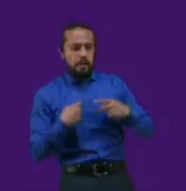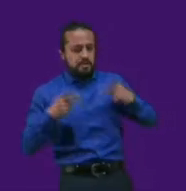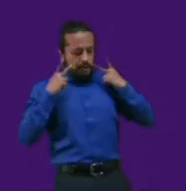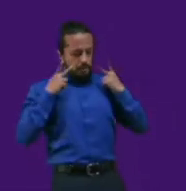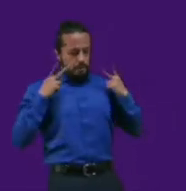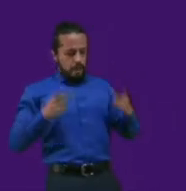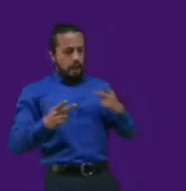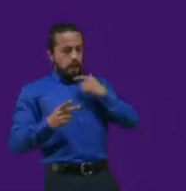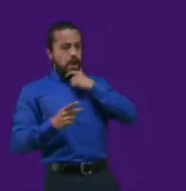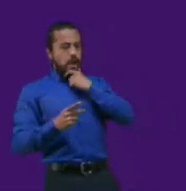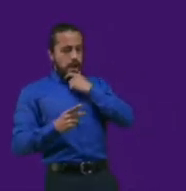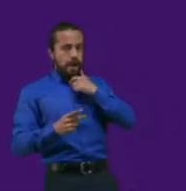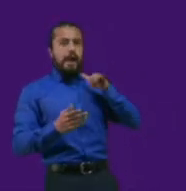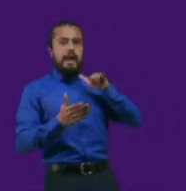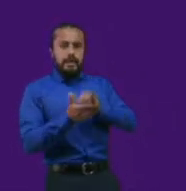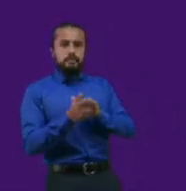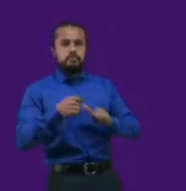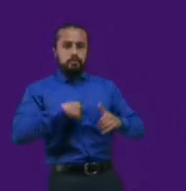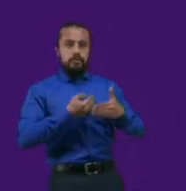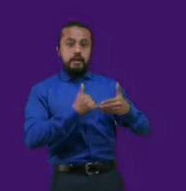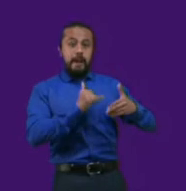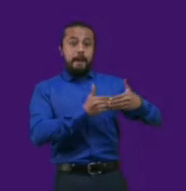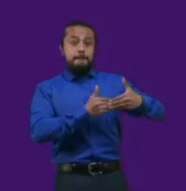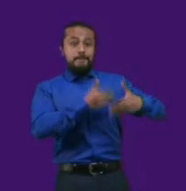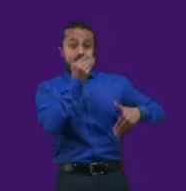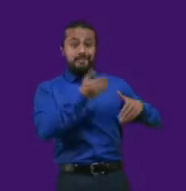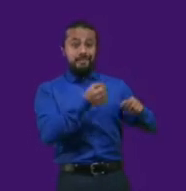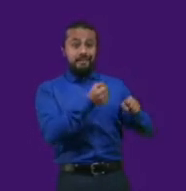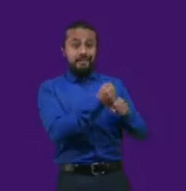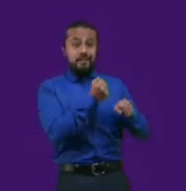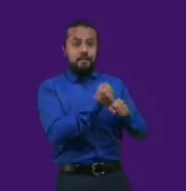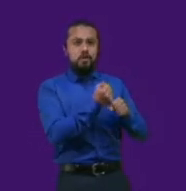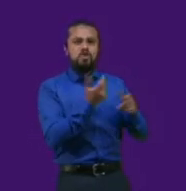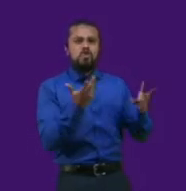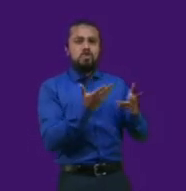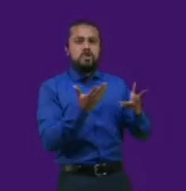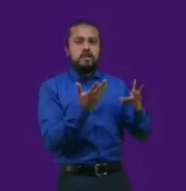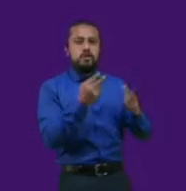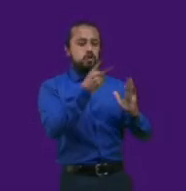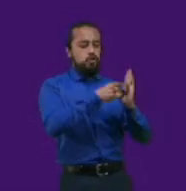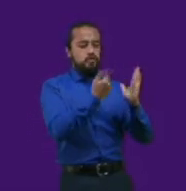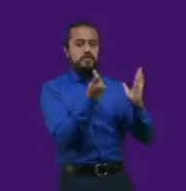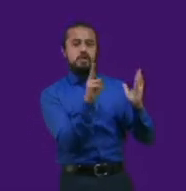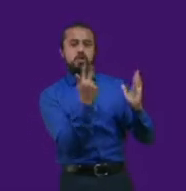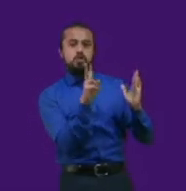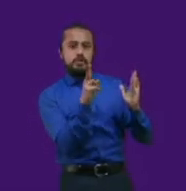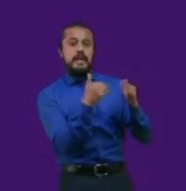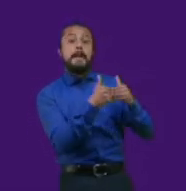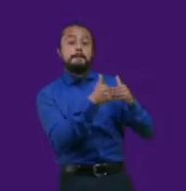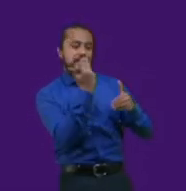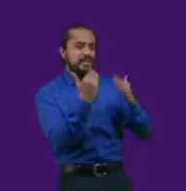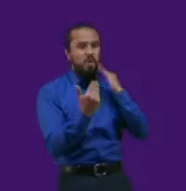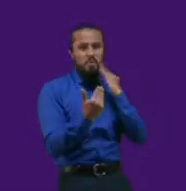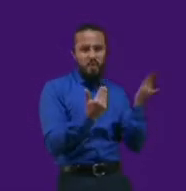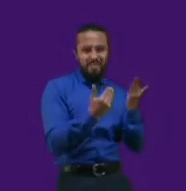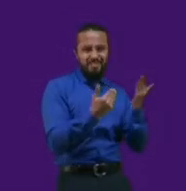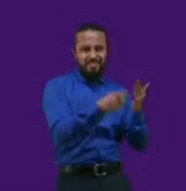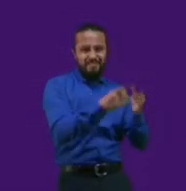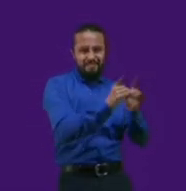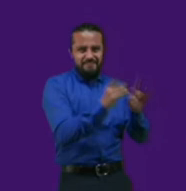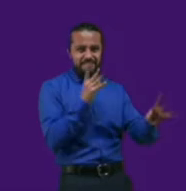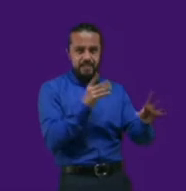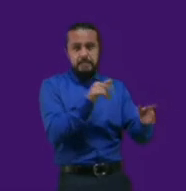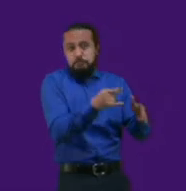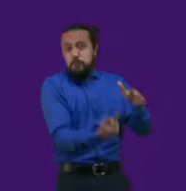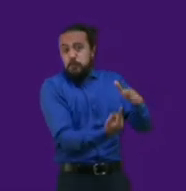Y creo que así nace, pues, finalmente Exponencial en el año 2012, y ahí arrancamos. Ese fue el origen. Y